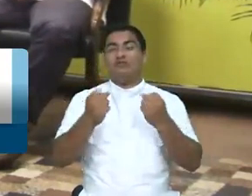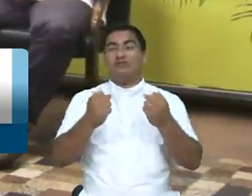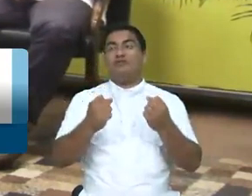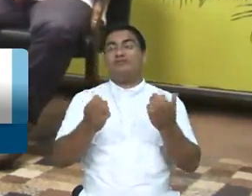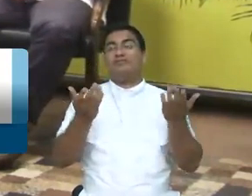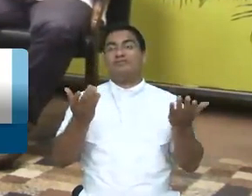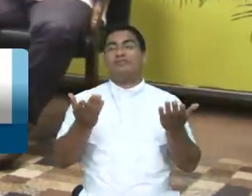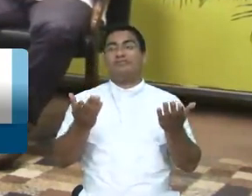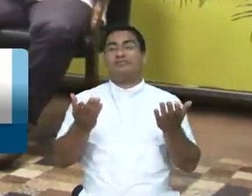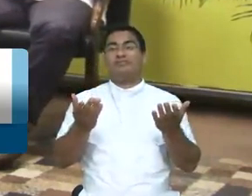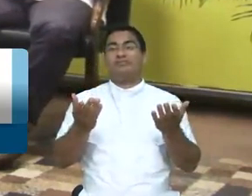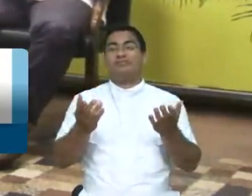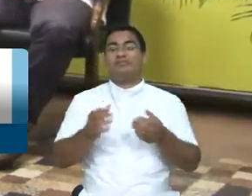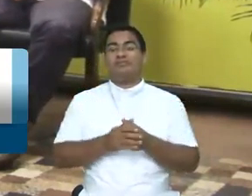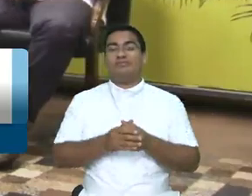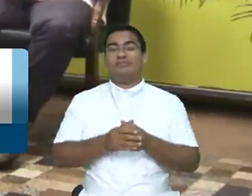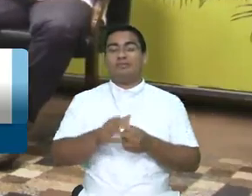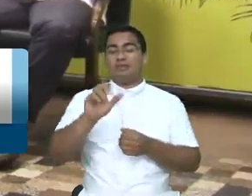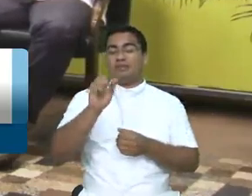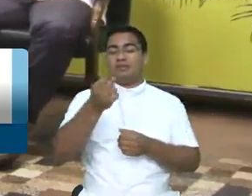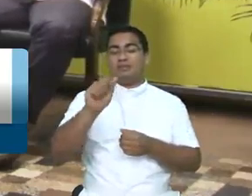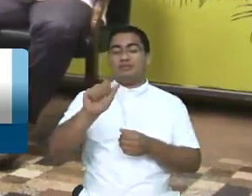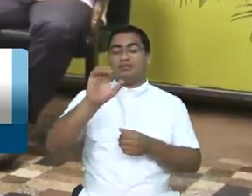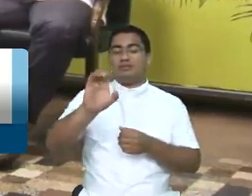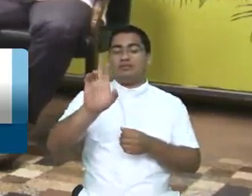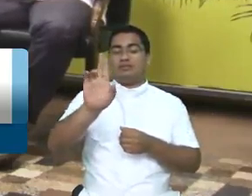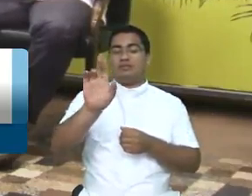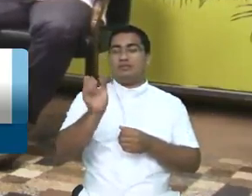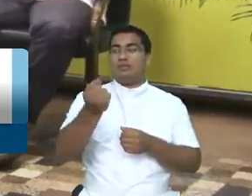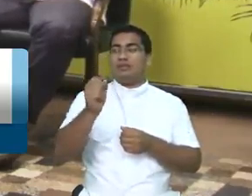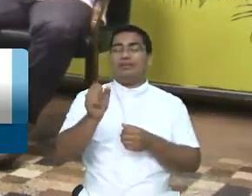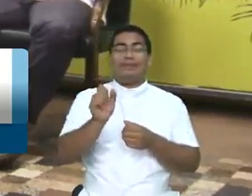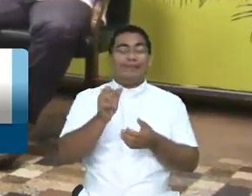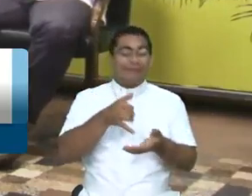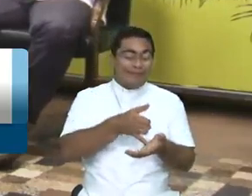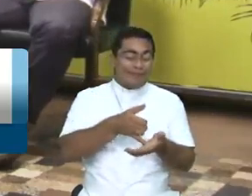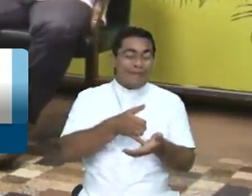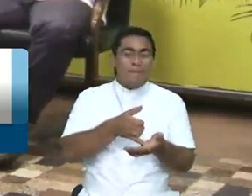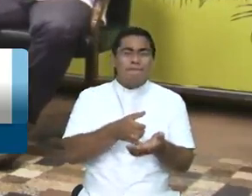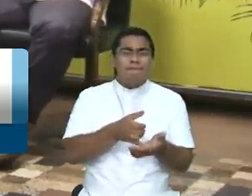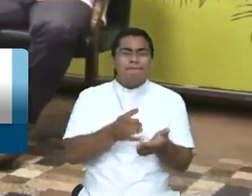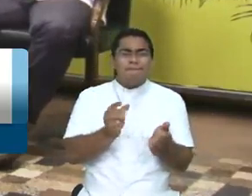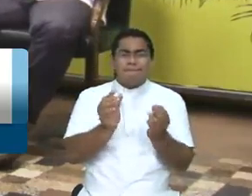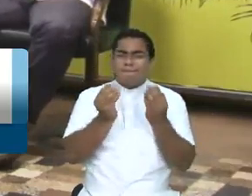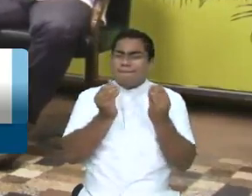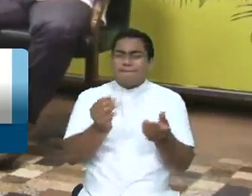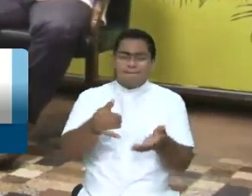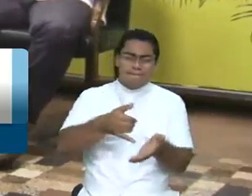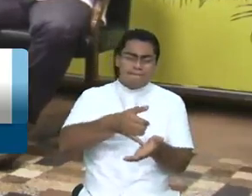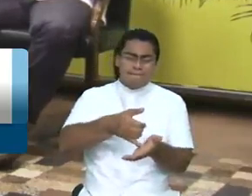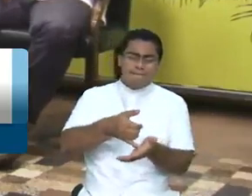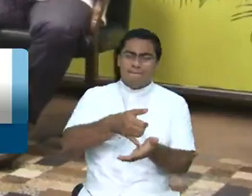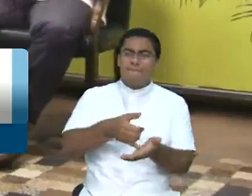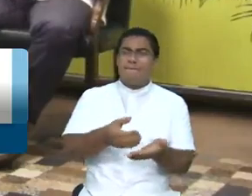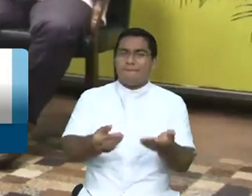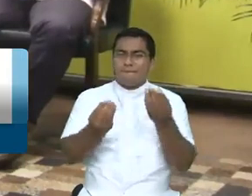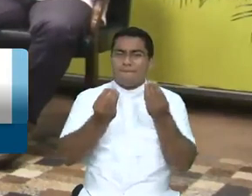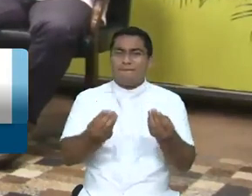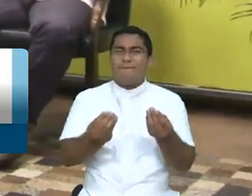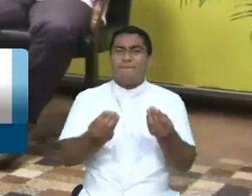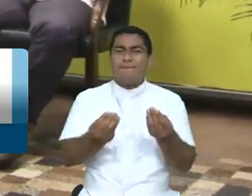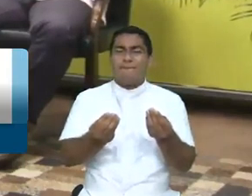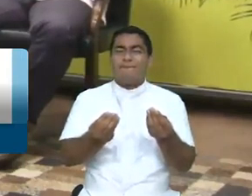el cuerpo. Las sacras son las que son más delicadas porque ciertas infecciones o ciertos tumores se pueden formar